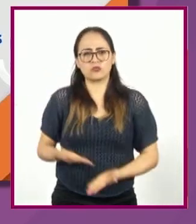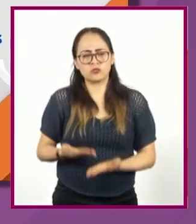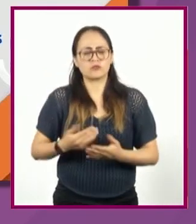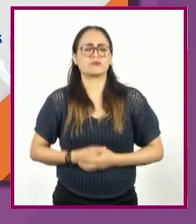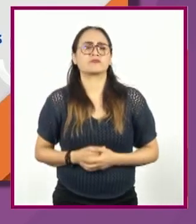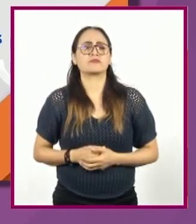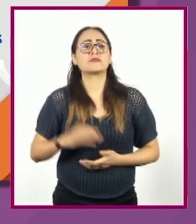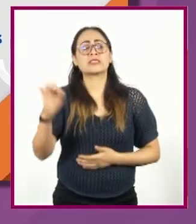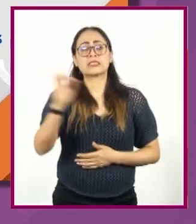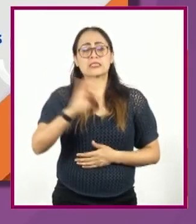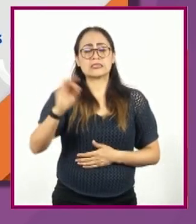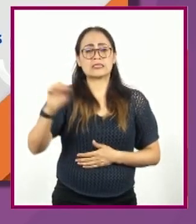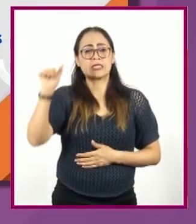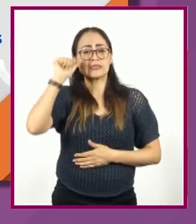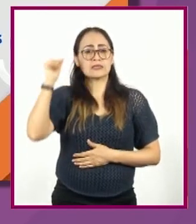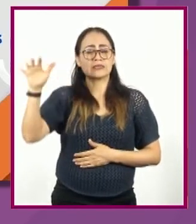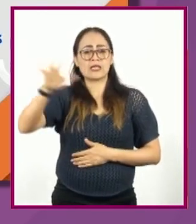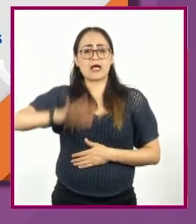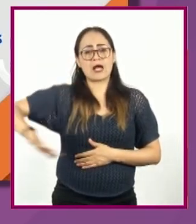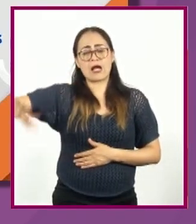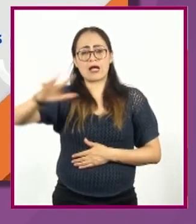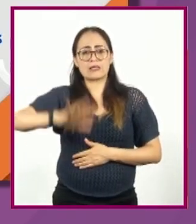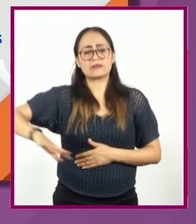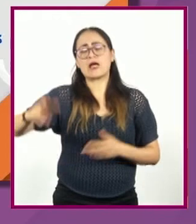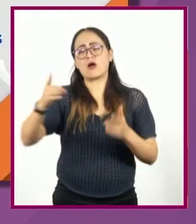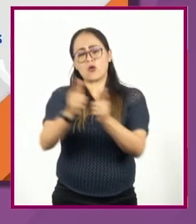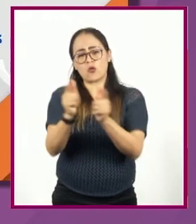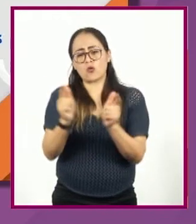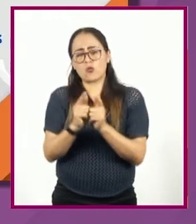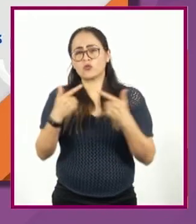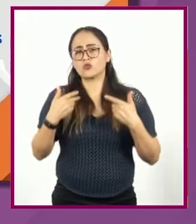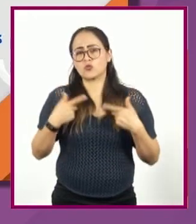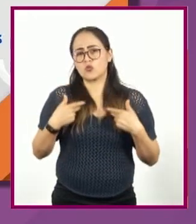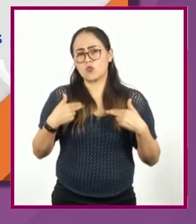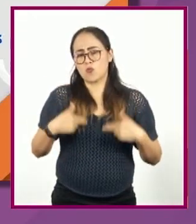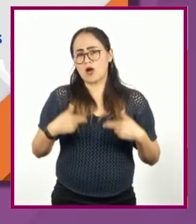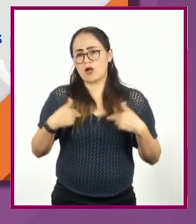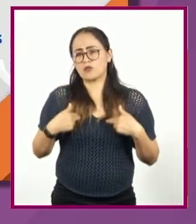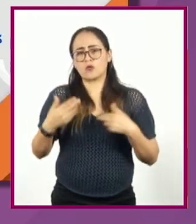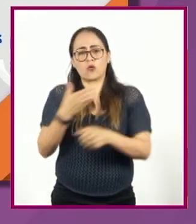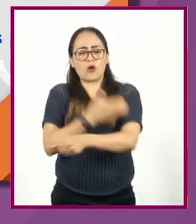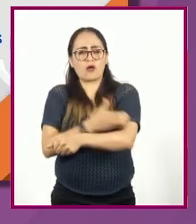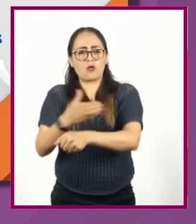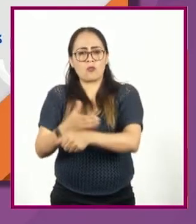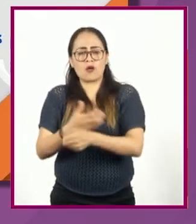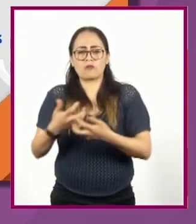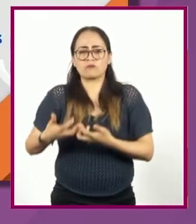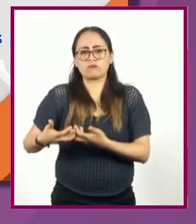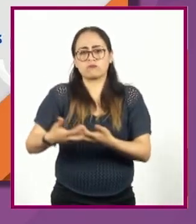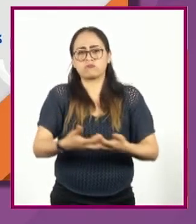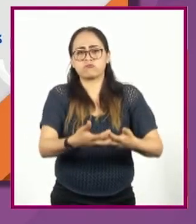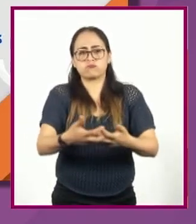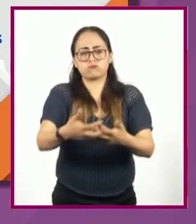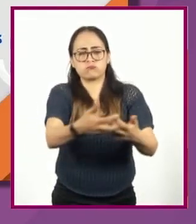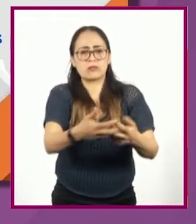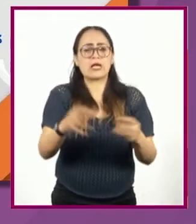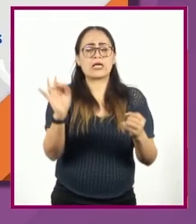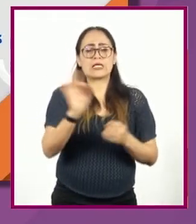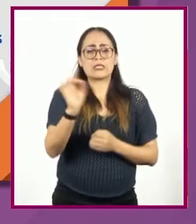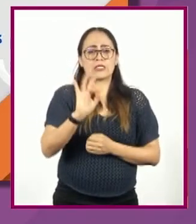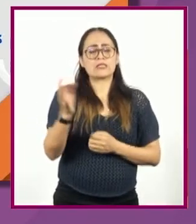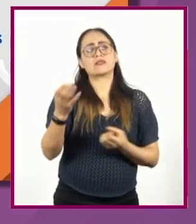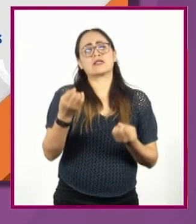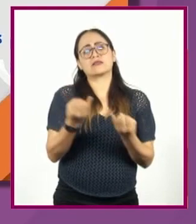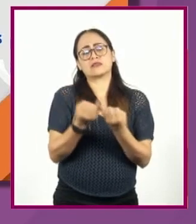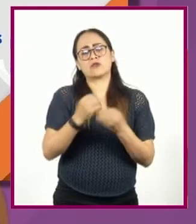que migrara de Asia acompañando grupos humanos y que ayudara a seguir el rastro en la cacería